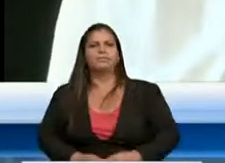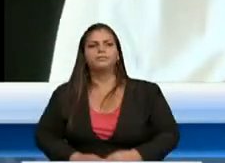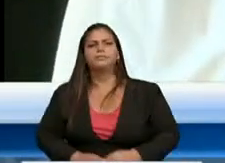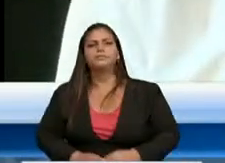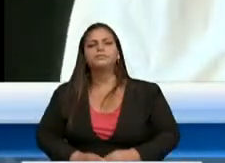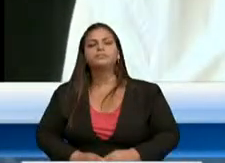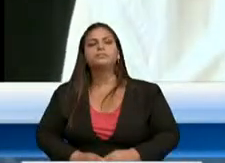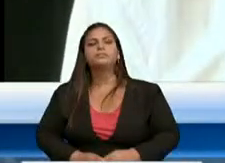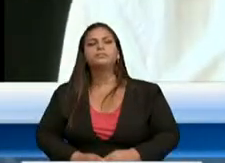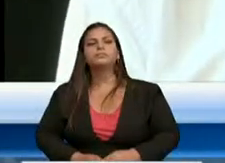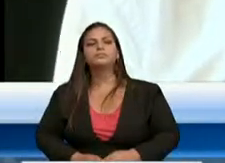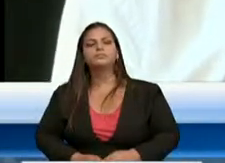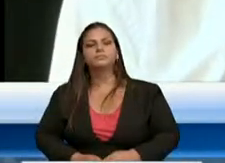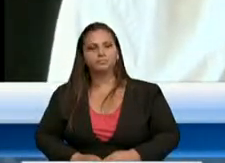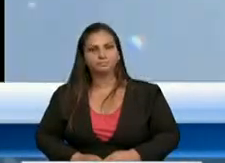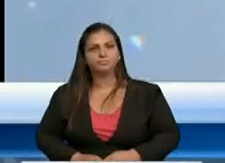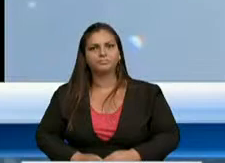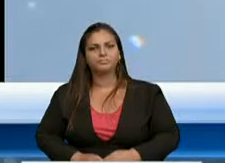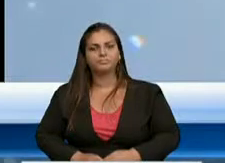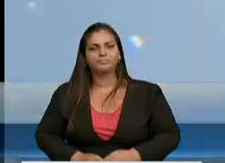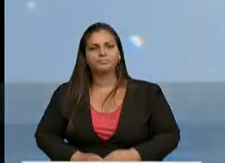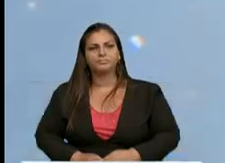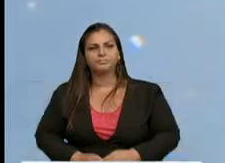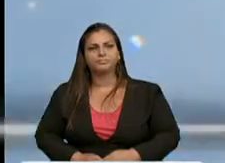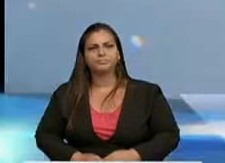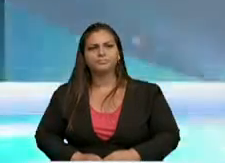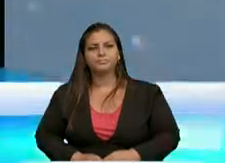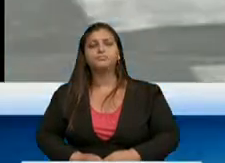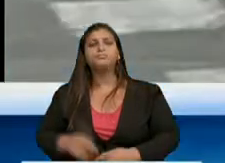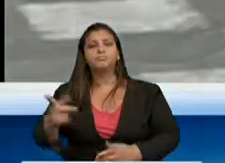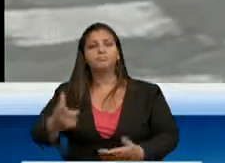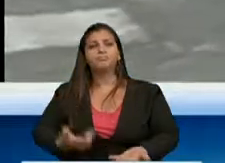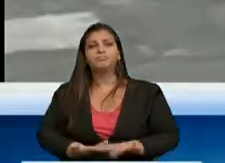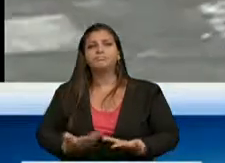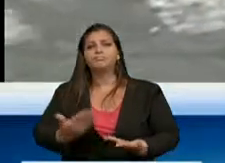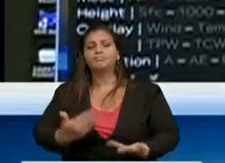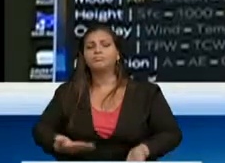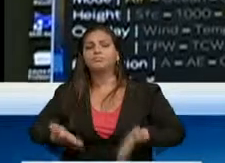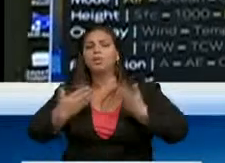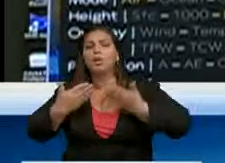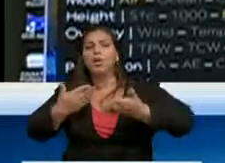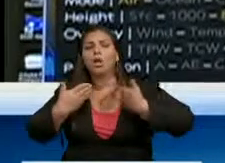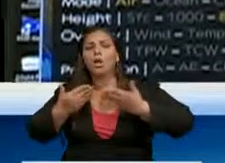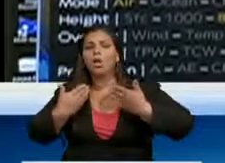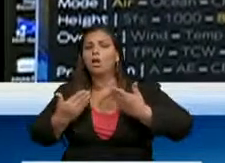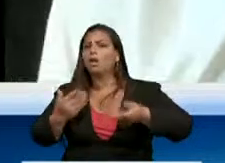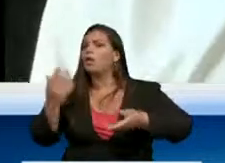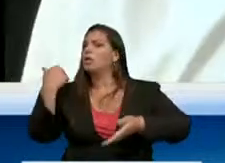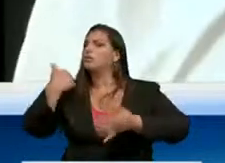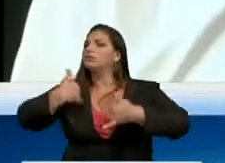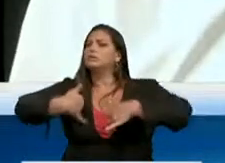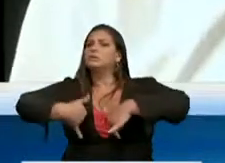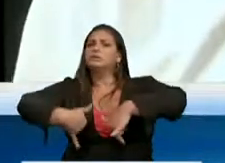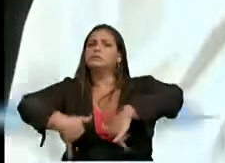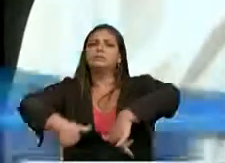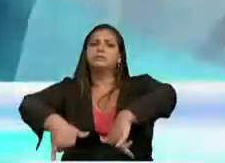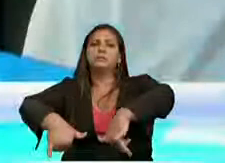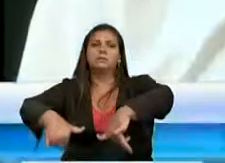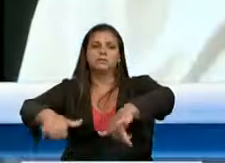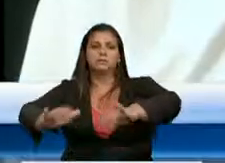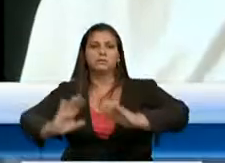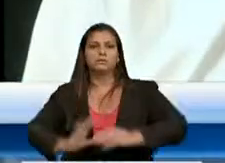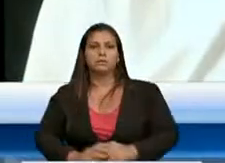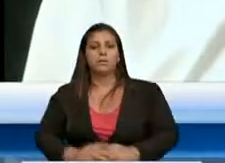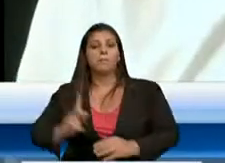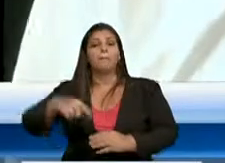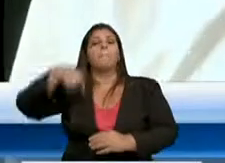sobrepasar estos récords y... Este comportamiento climático se prolongaría por varias semanas más. Para el fin de semana que